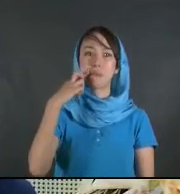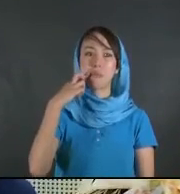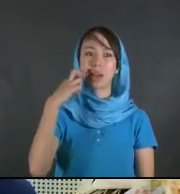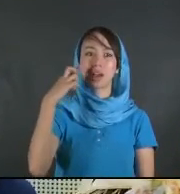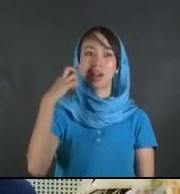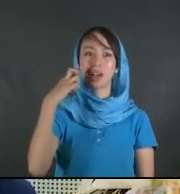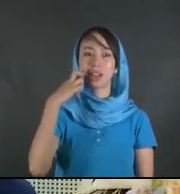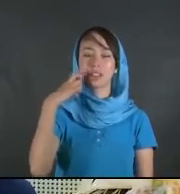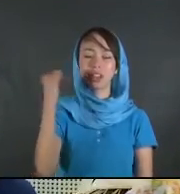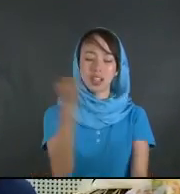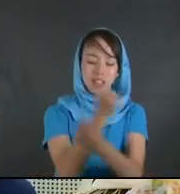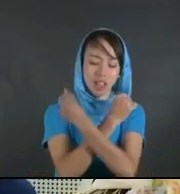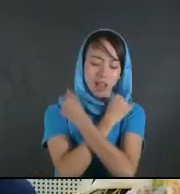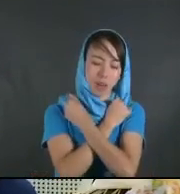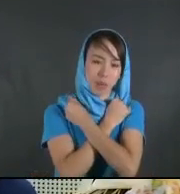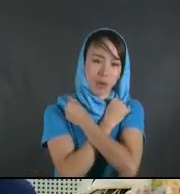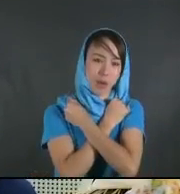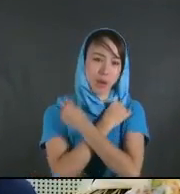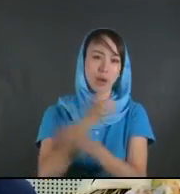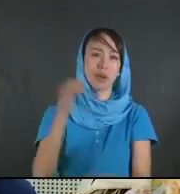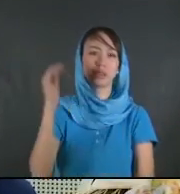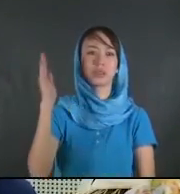misericordioso padre